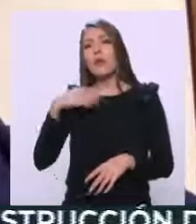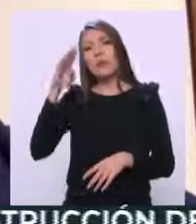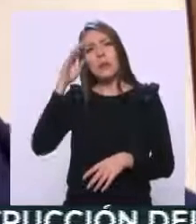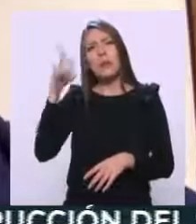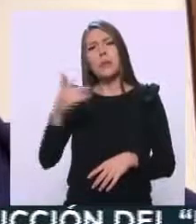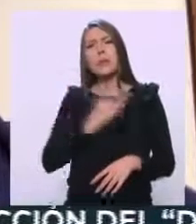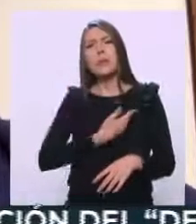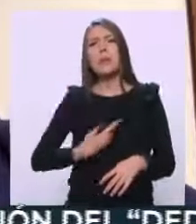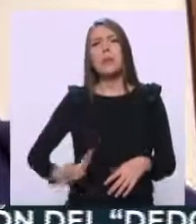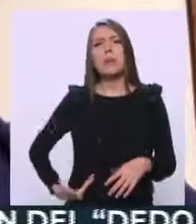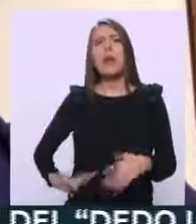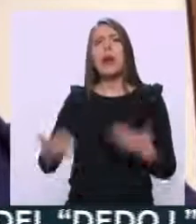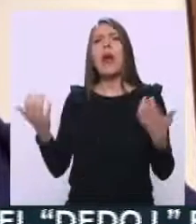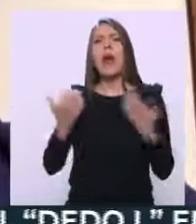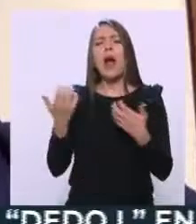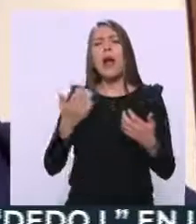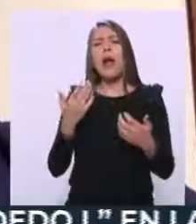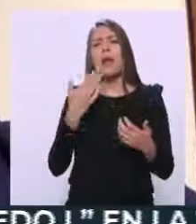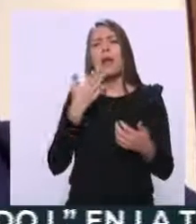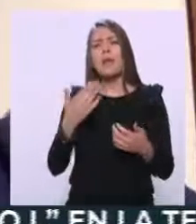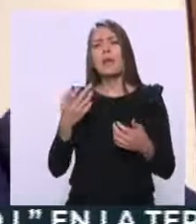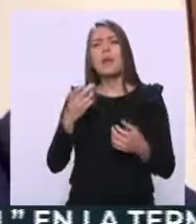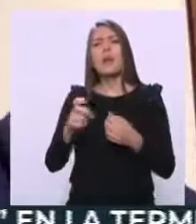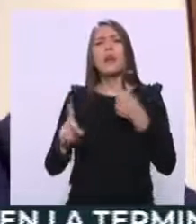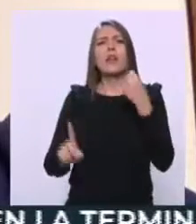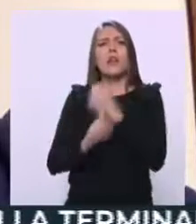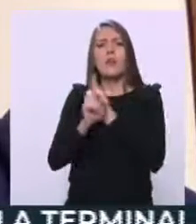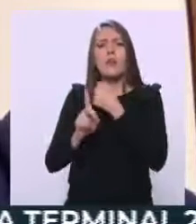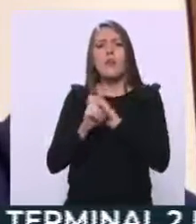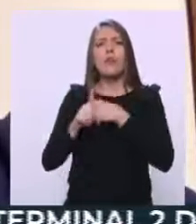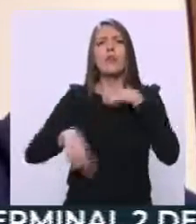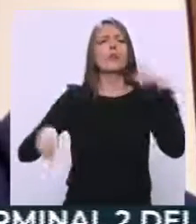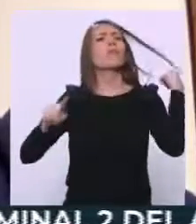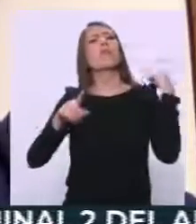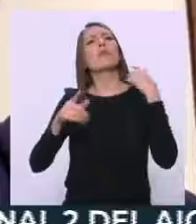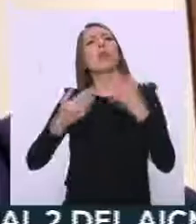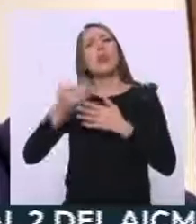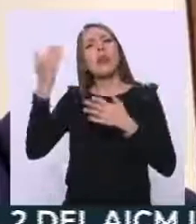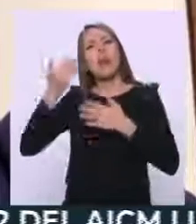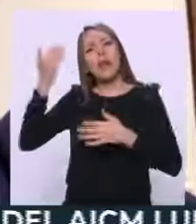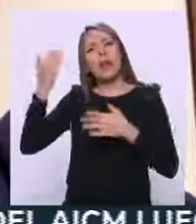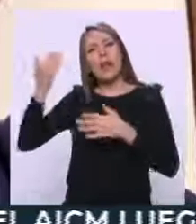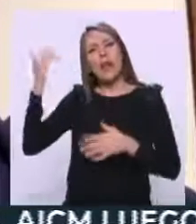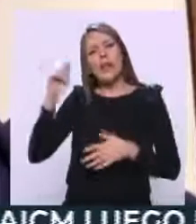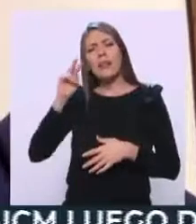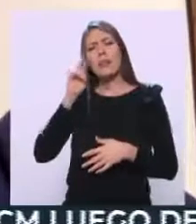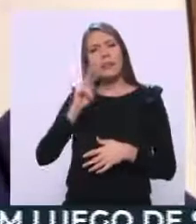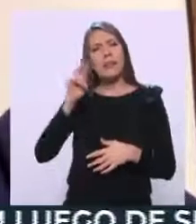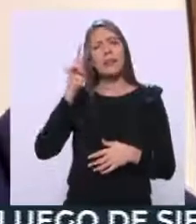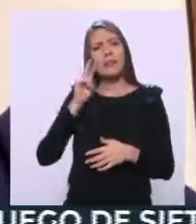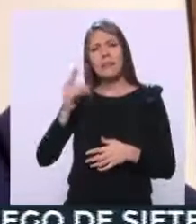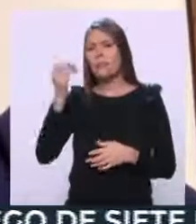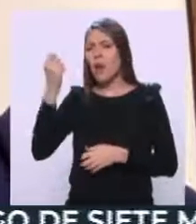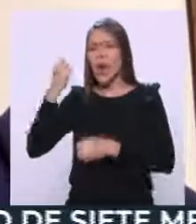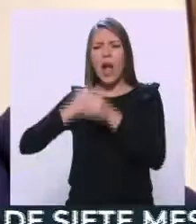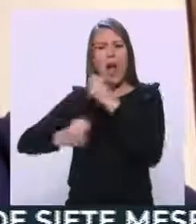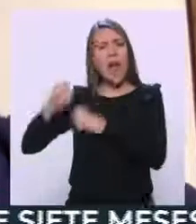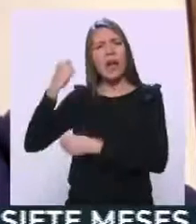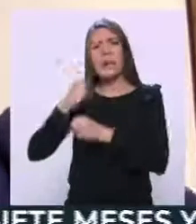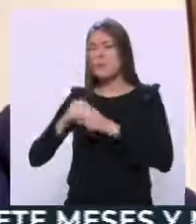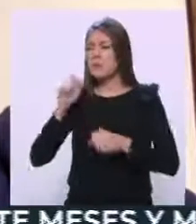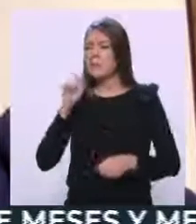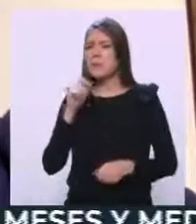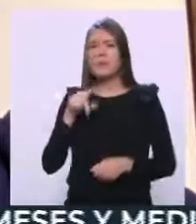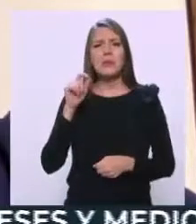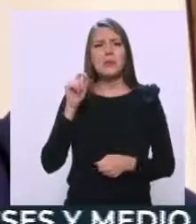está atendiendo a una situación que se viene observando desde hace varios años, diría hasta décadas, en lo que